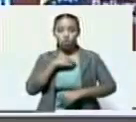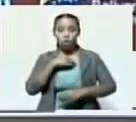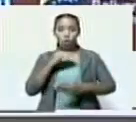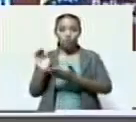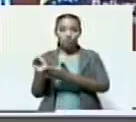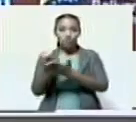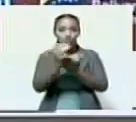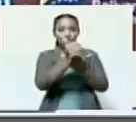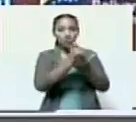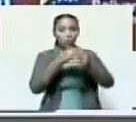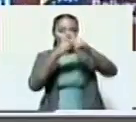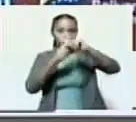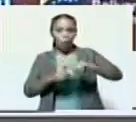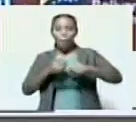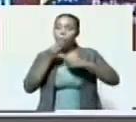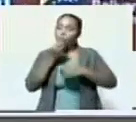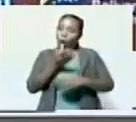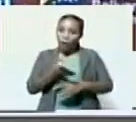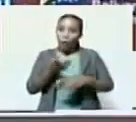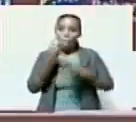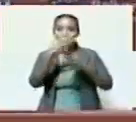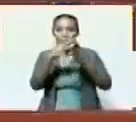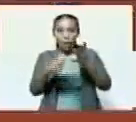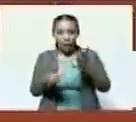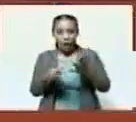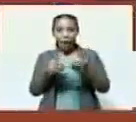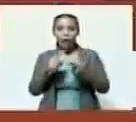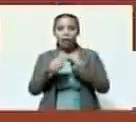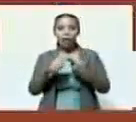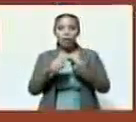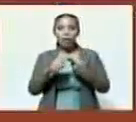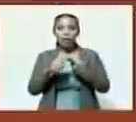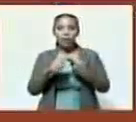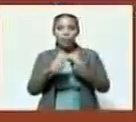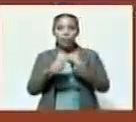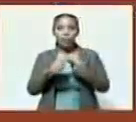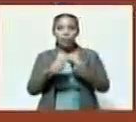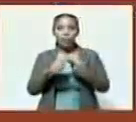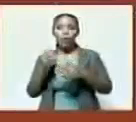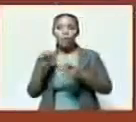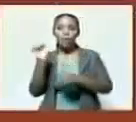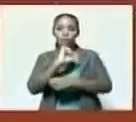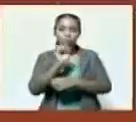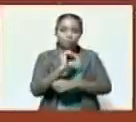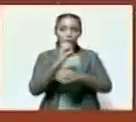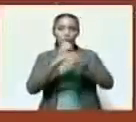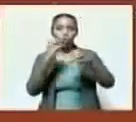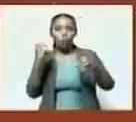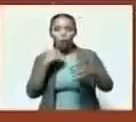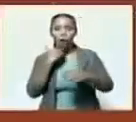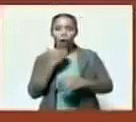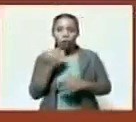recolectado, bueno, material de intendencia, vehículos, transportes,